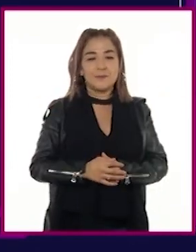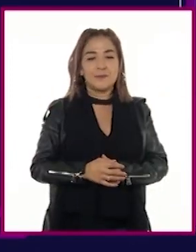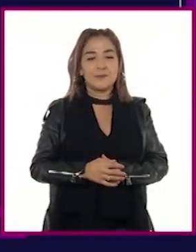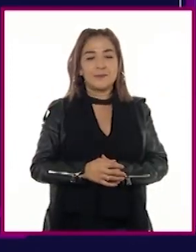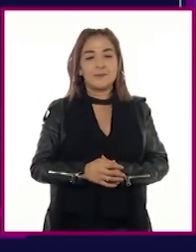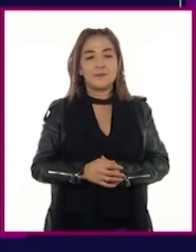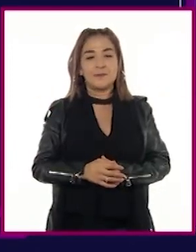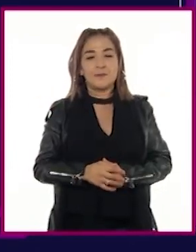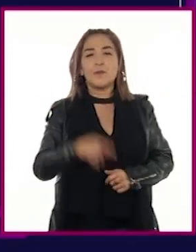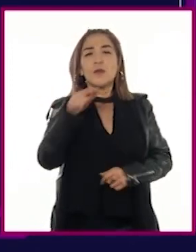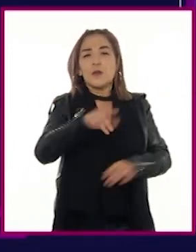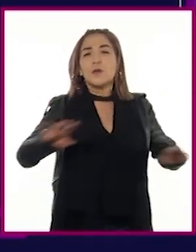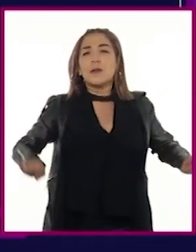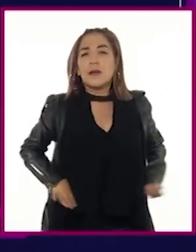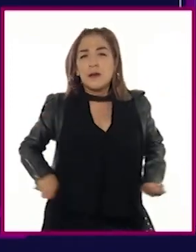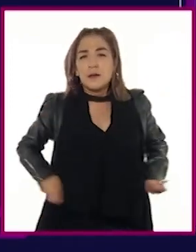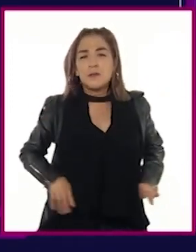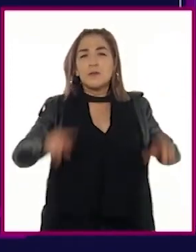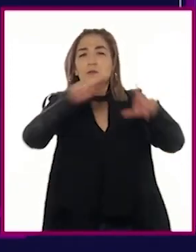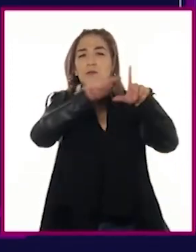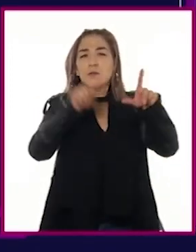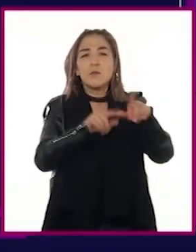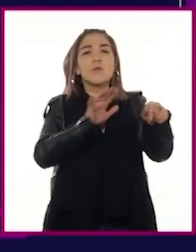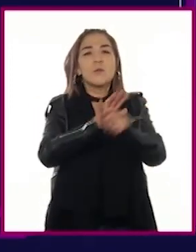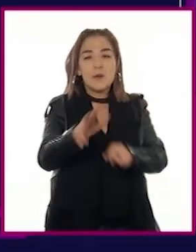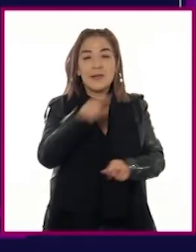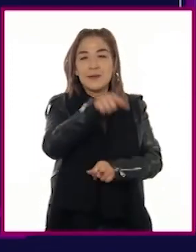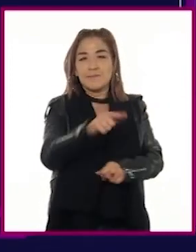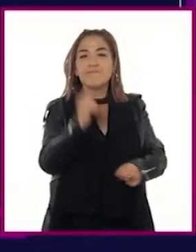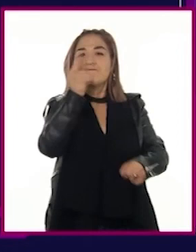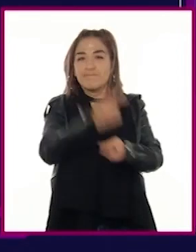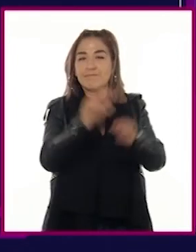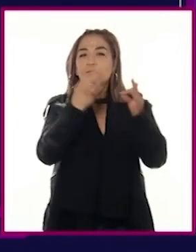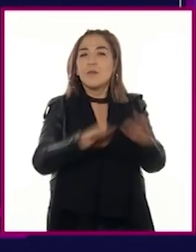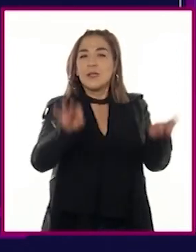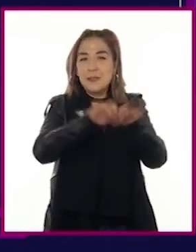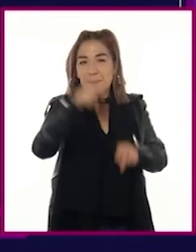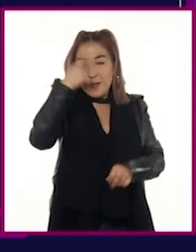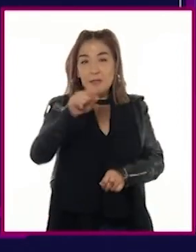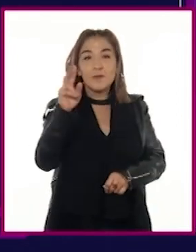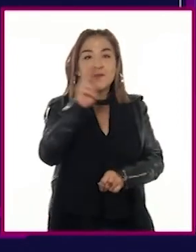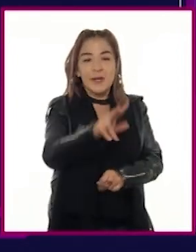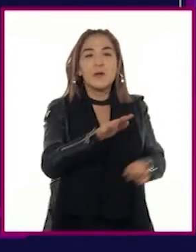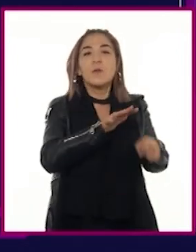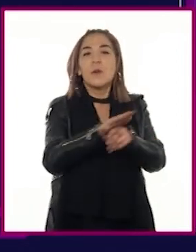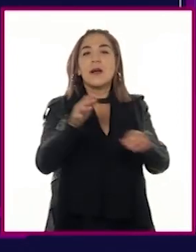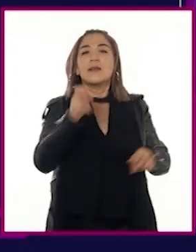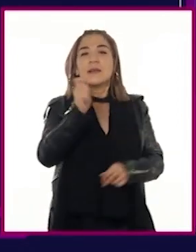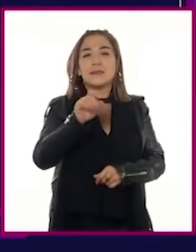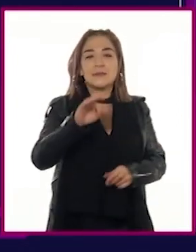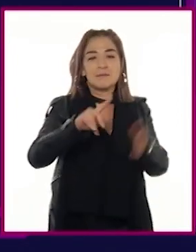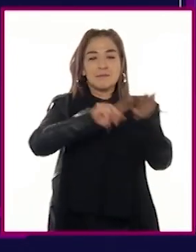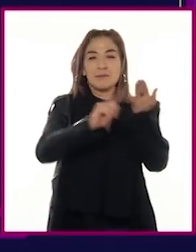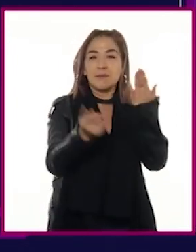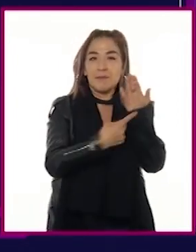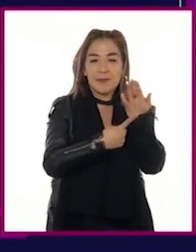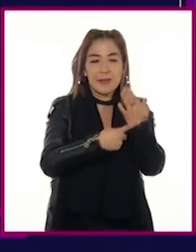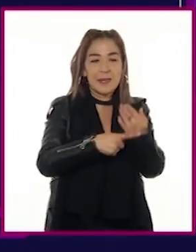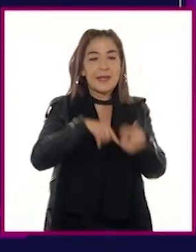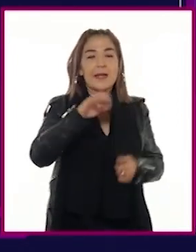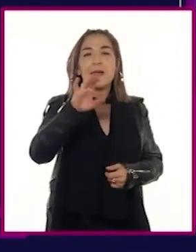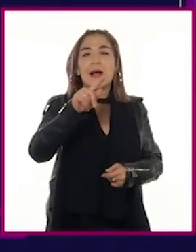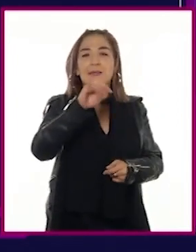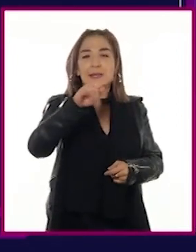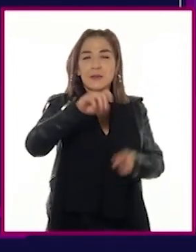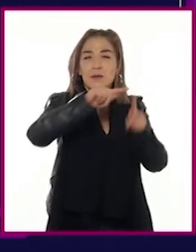correcta caracterización del ángulo recto es determinante para denotar los segmentos que son cateto opuesto, cateto